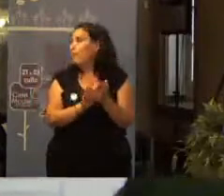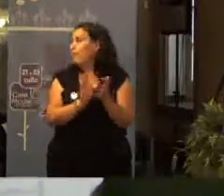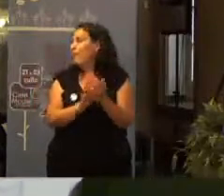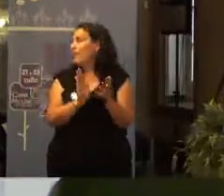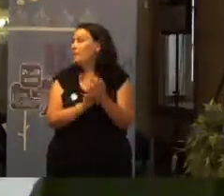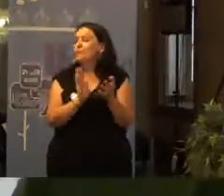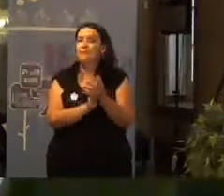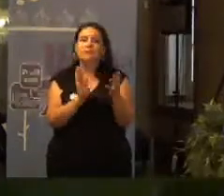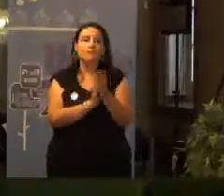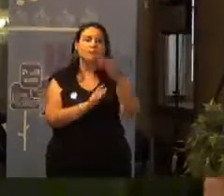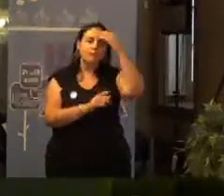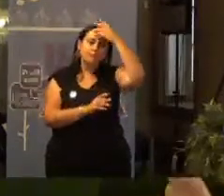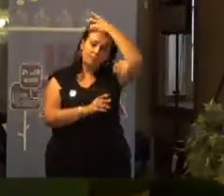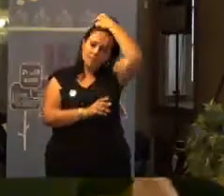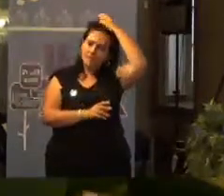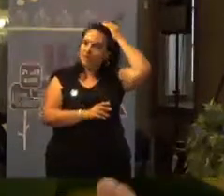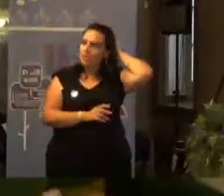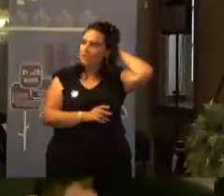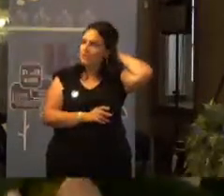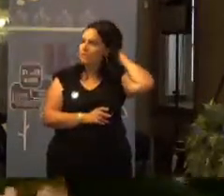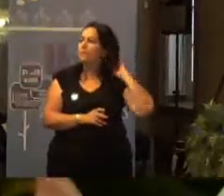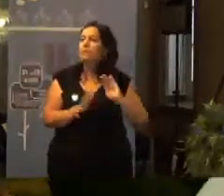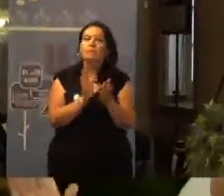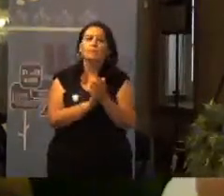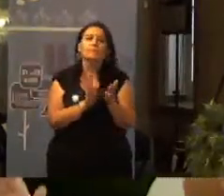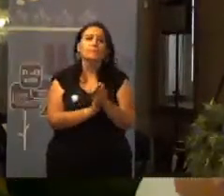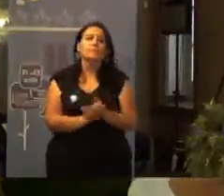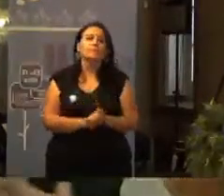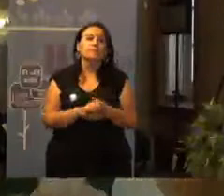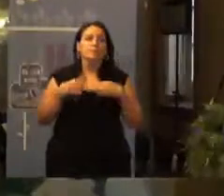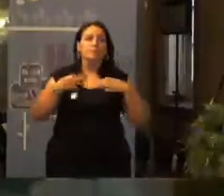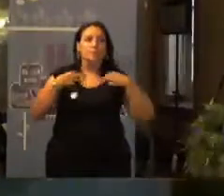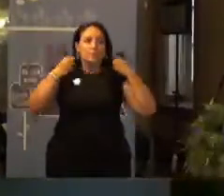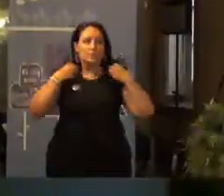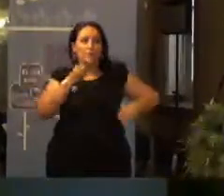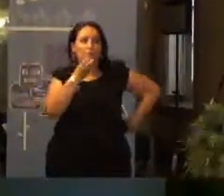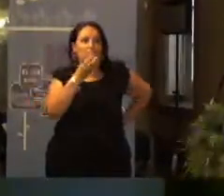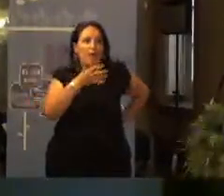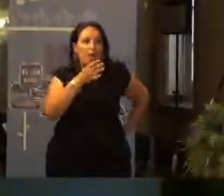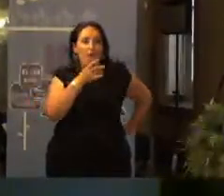Abrimos